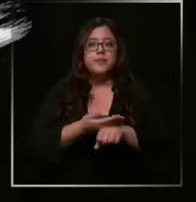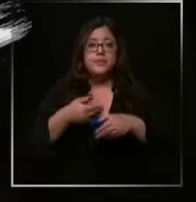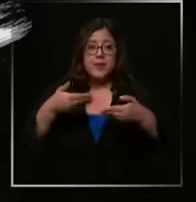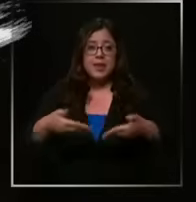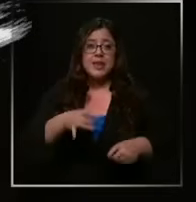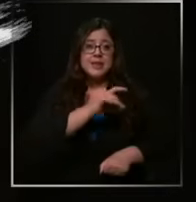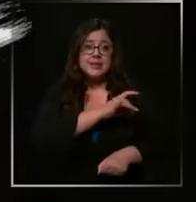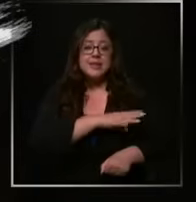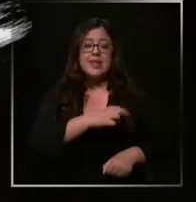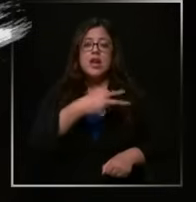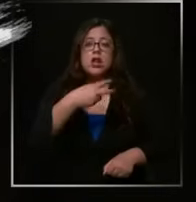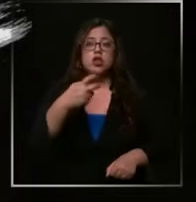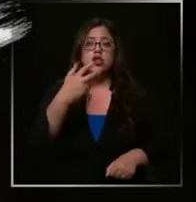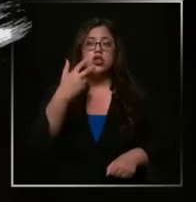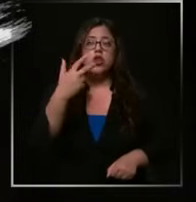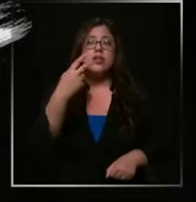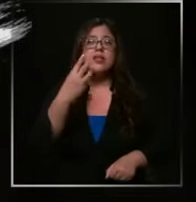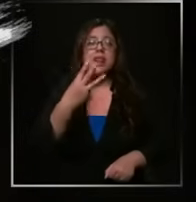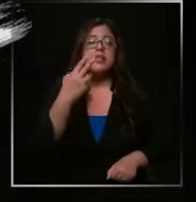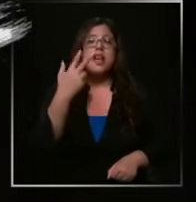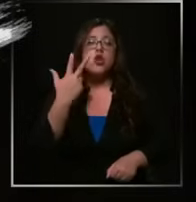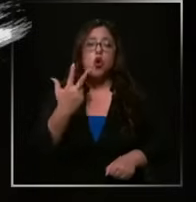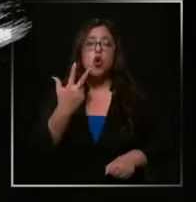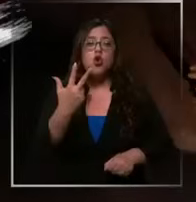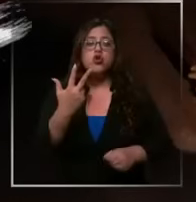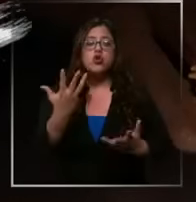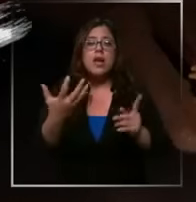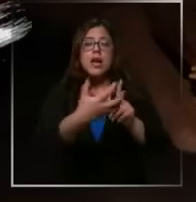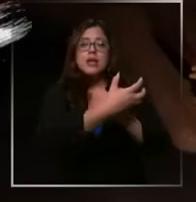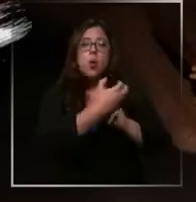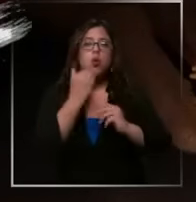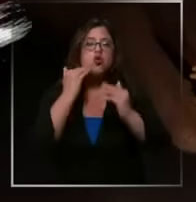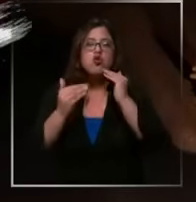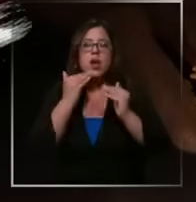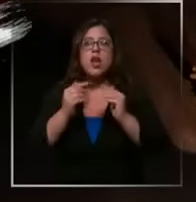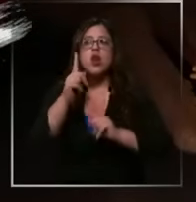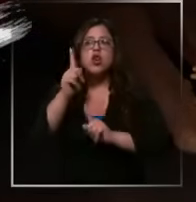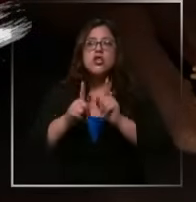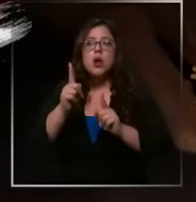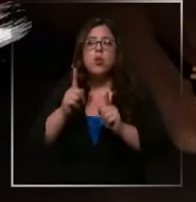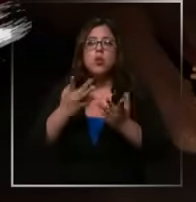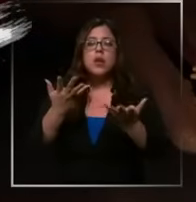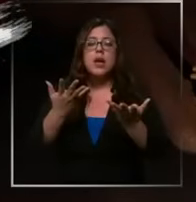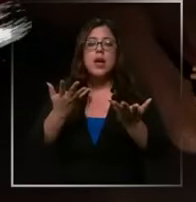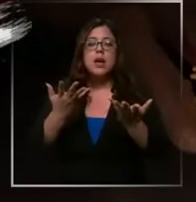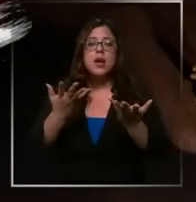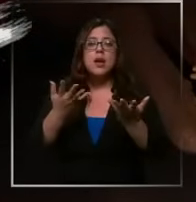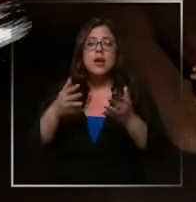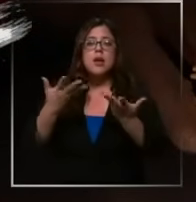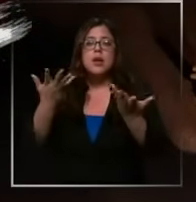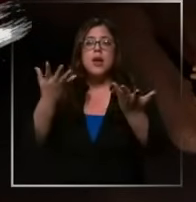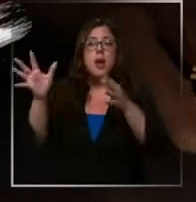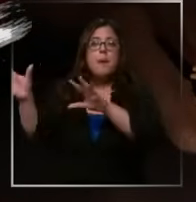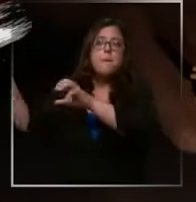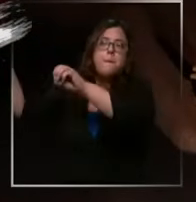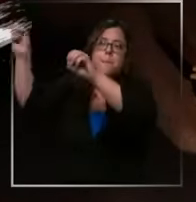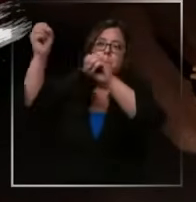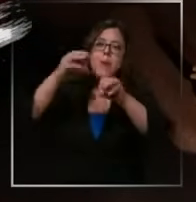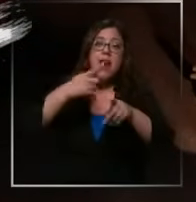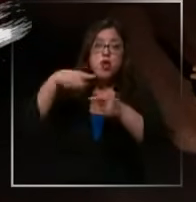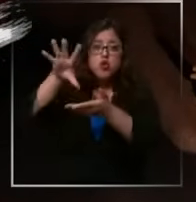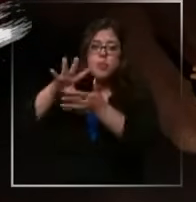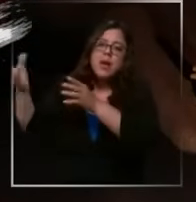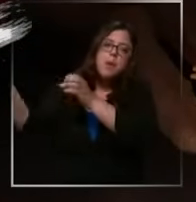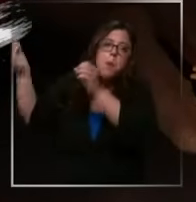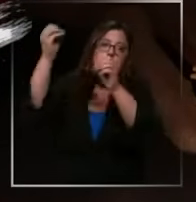Chile hay 238 sustracciones vigentes, 27 casos donde el niño fue ingresado irregularmente hasta nuestro país,